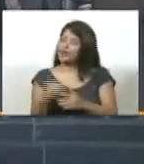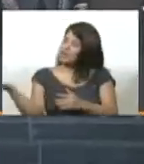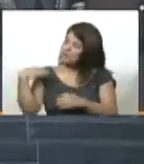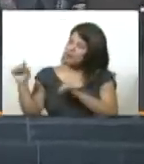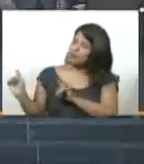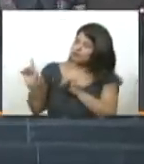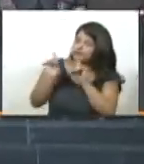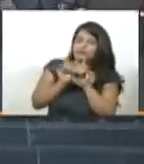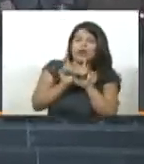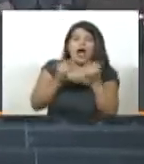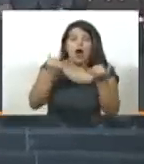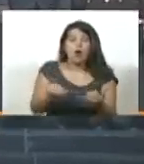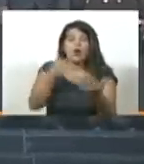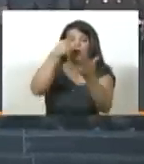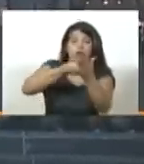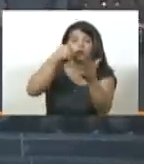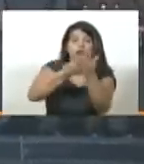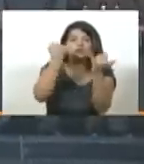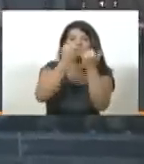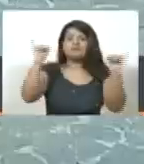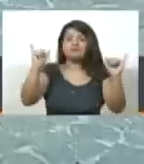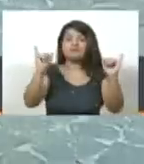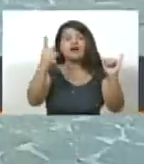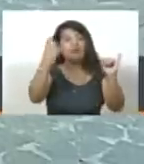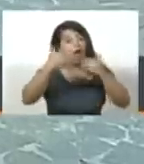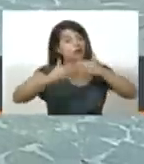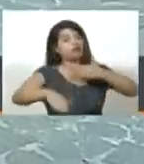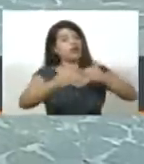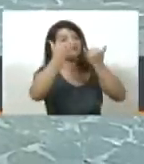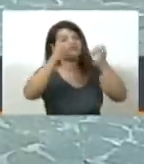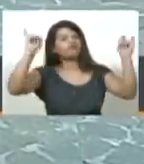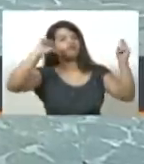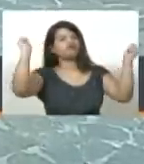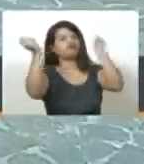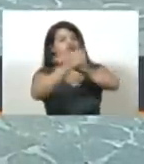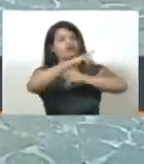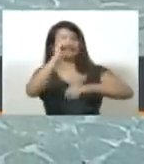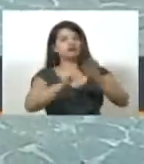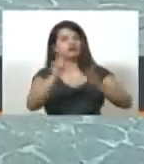de la patria apenas comienza.